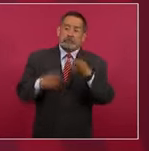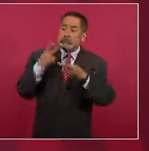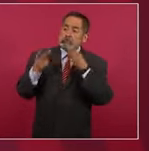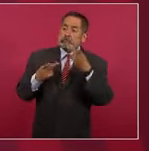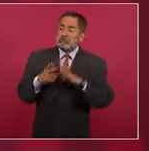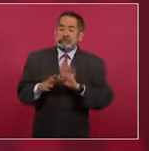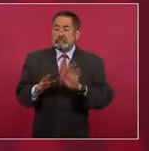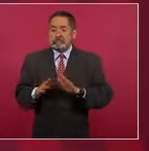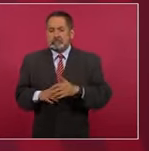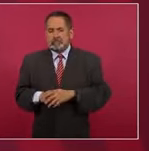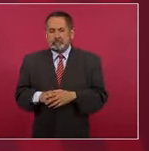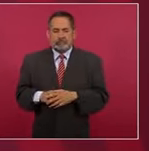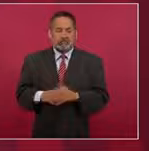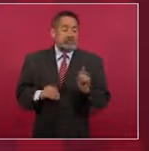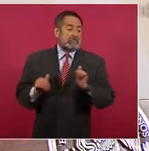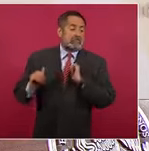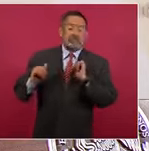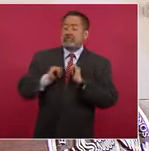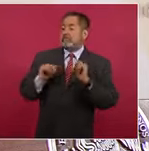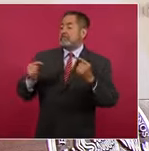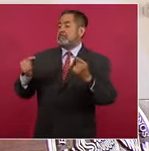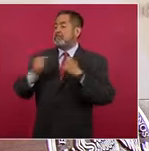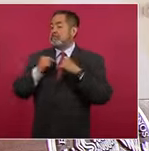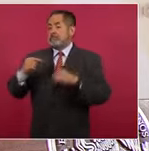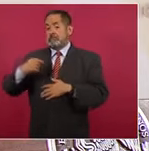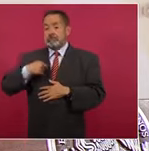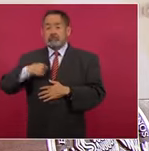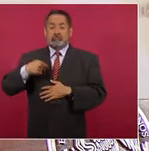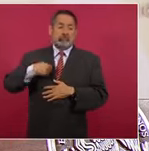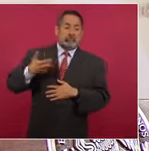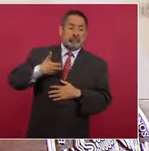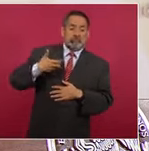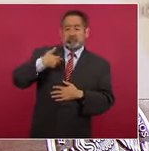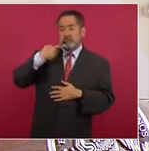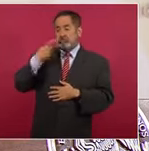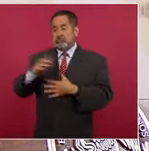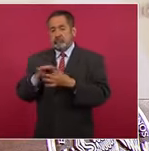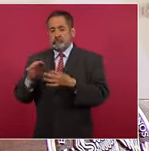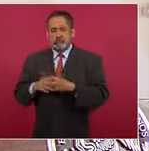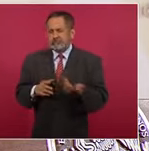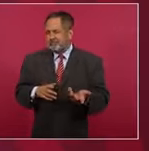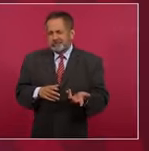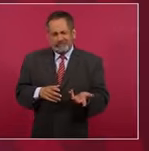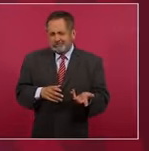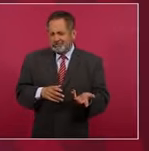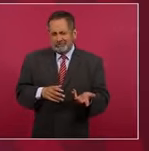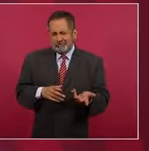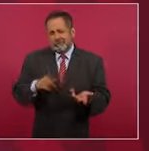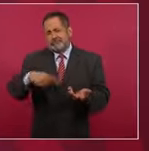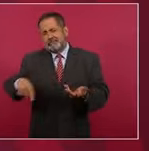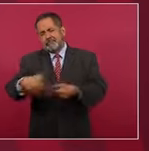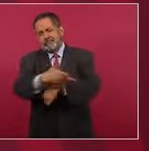que quieren sacar raja con el dolor humano.